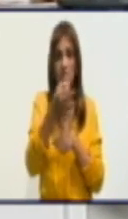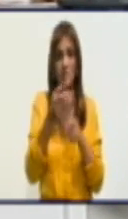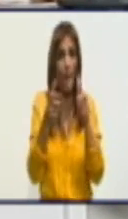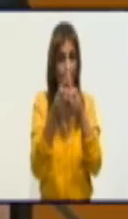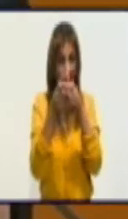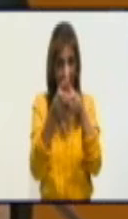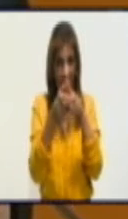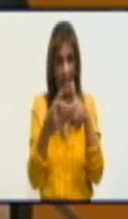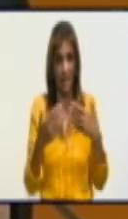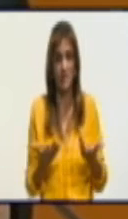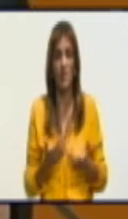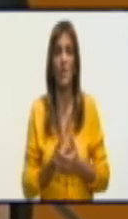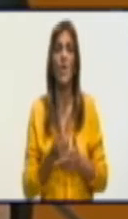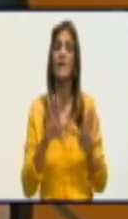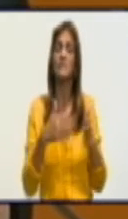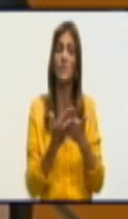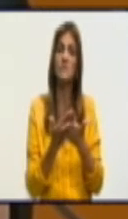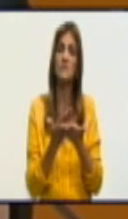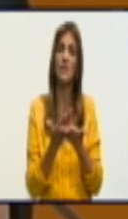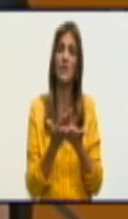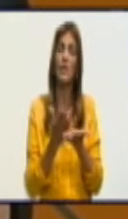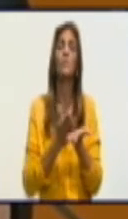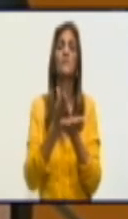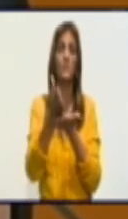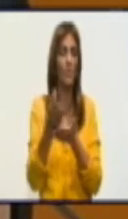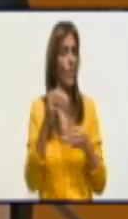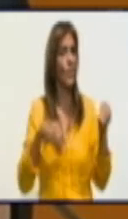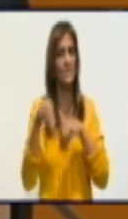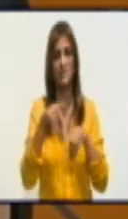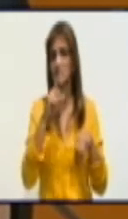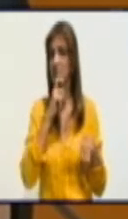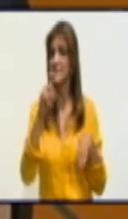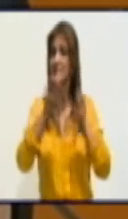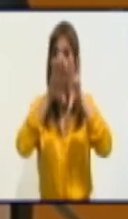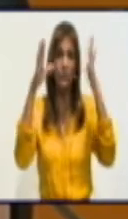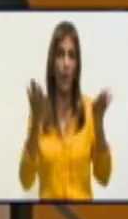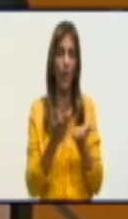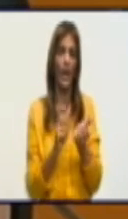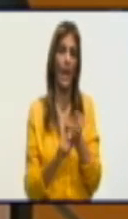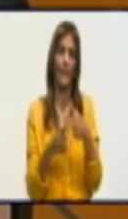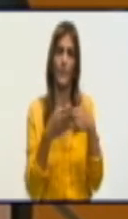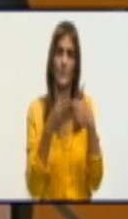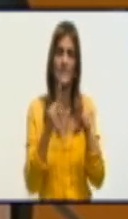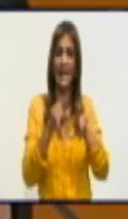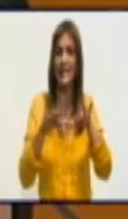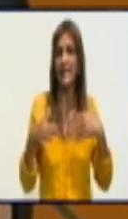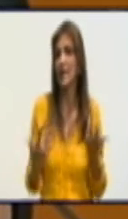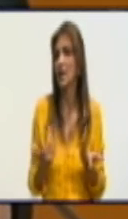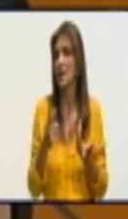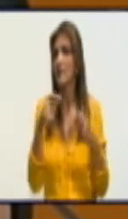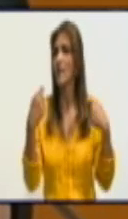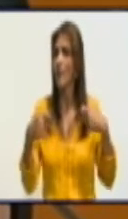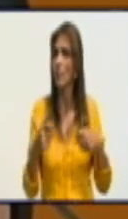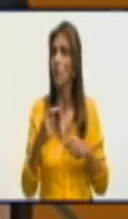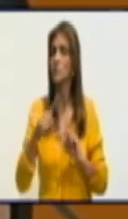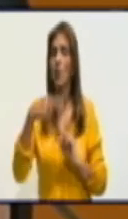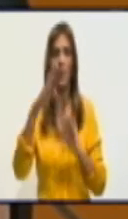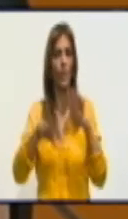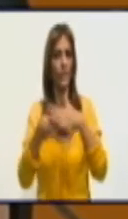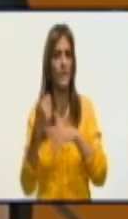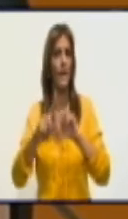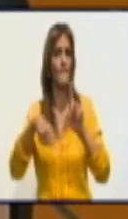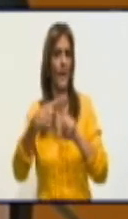continuamos con la situación epidemiológica compleja que exige que cada día seamos más disciplinados, más